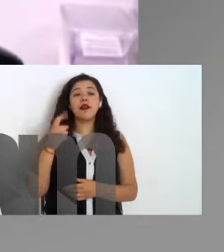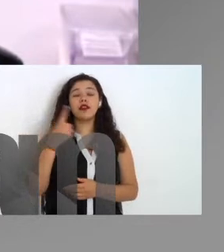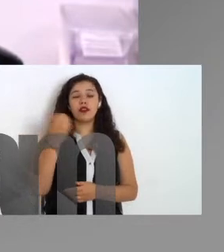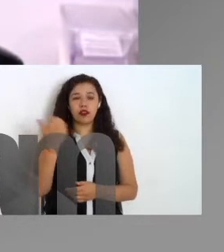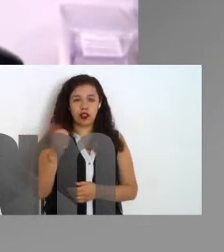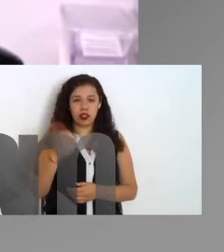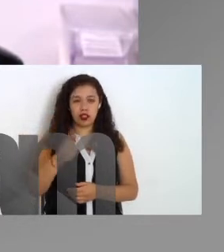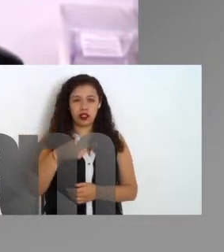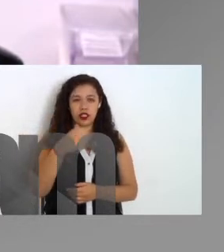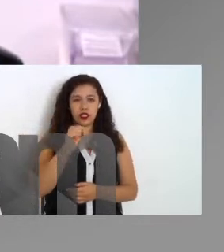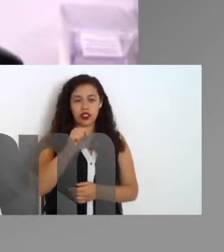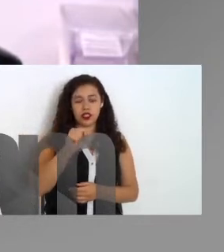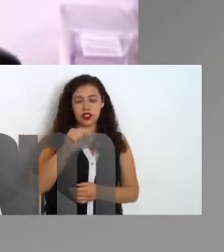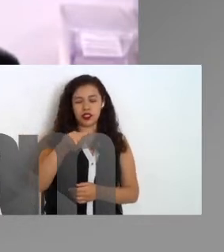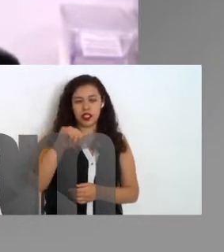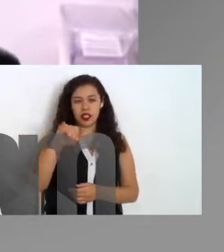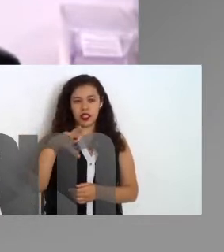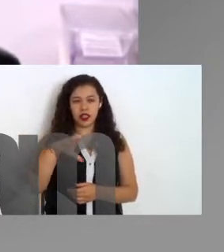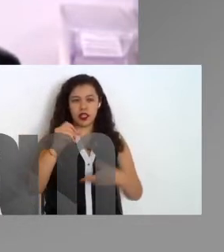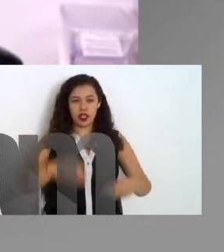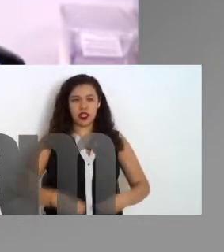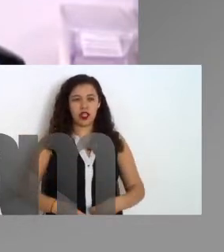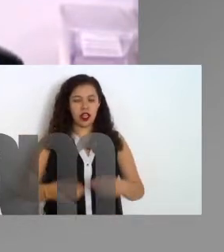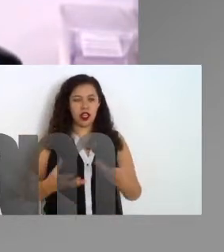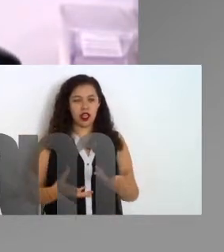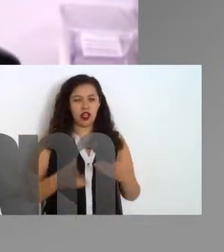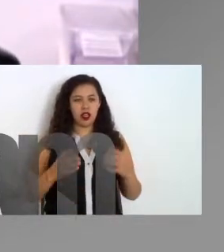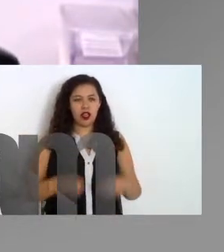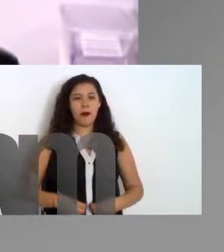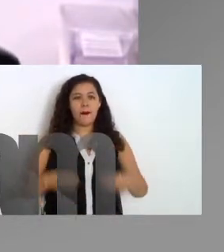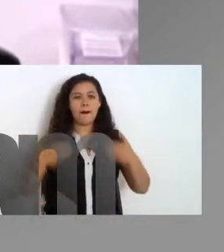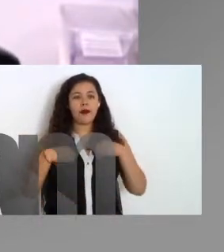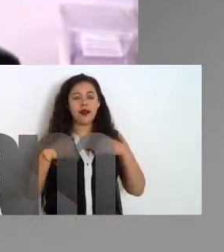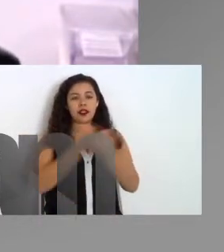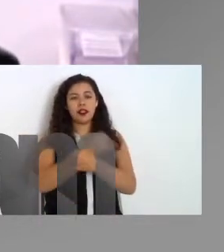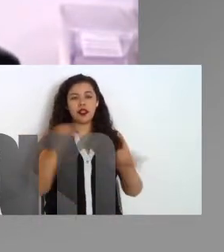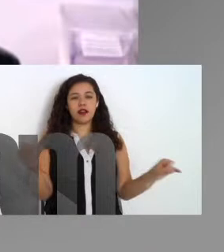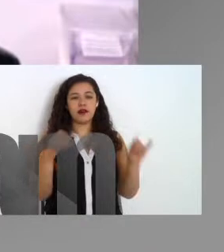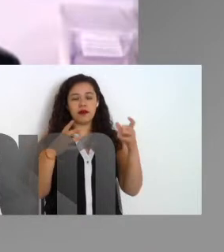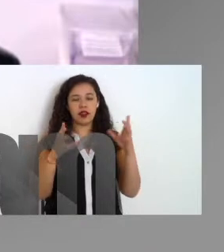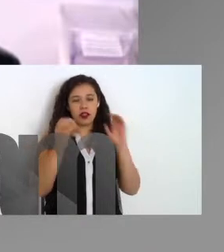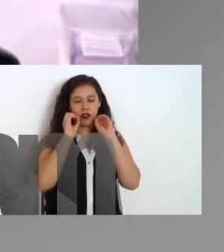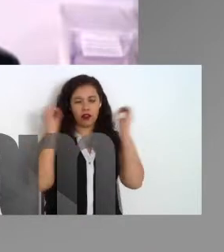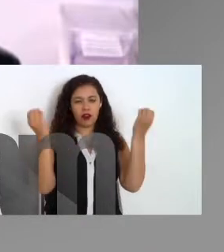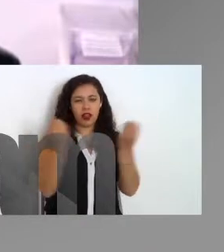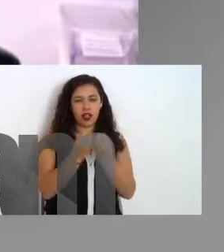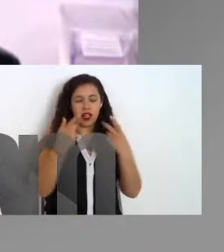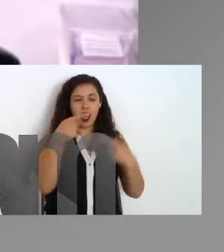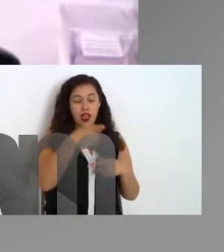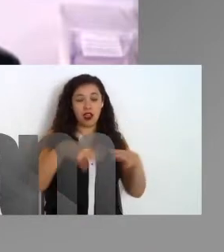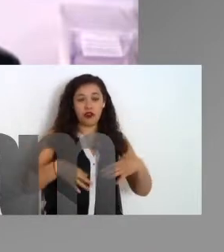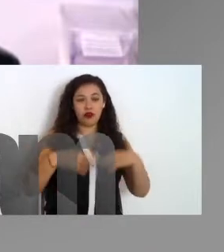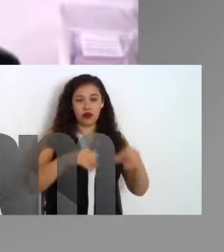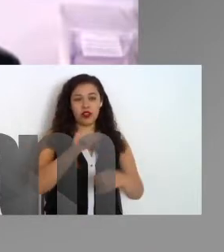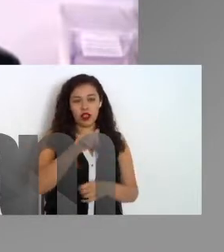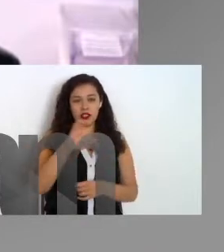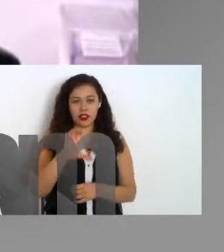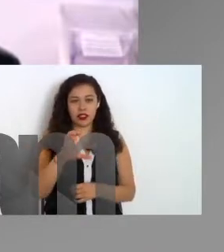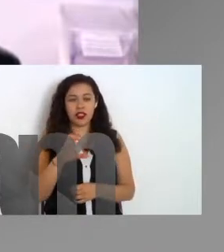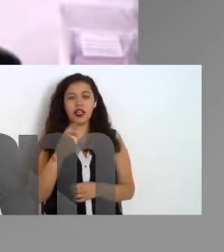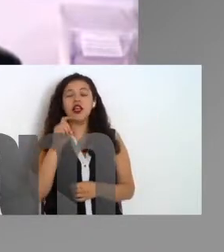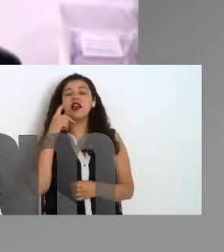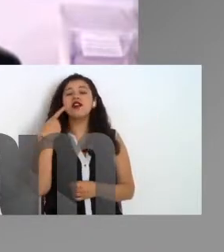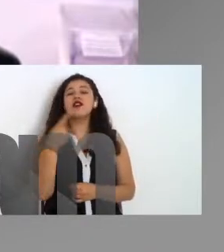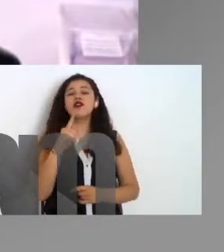su propia institución, la Organización Internacional Vida Independiente para Personas con Discapacidad, ACE, desde la cual lleva a cabo su